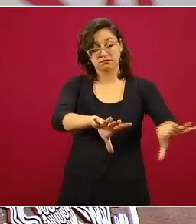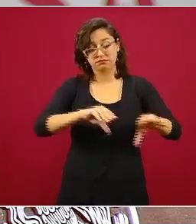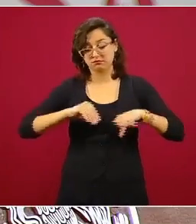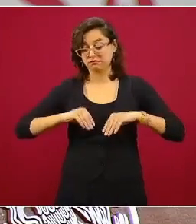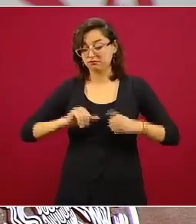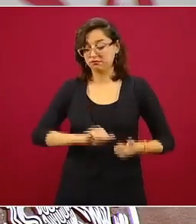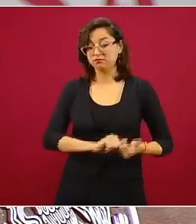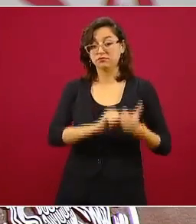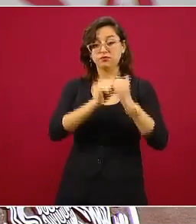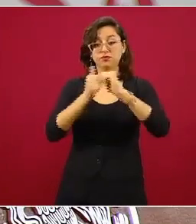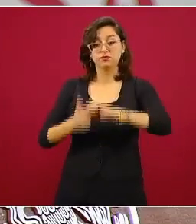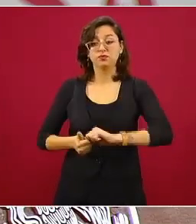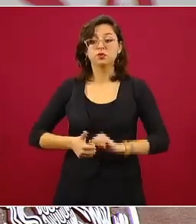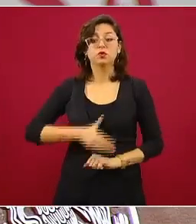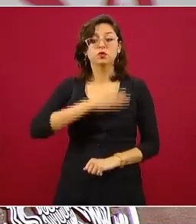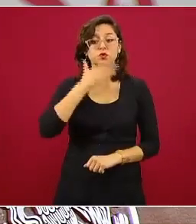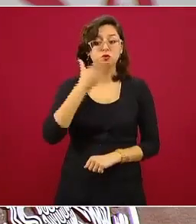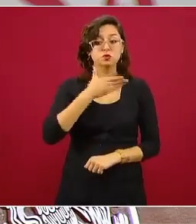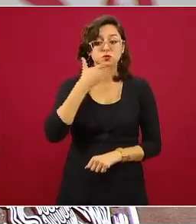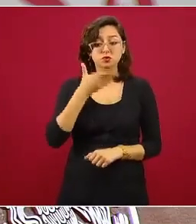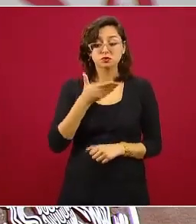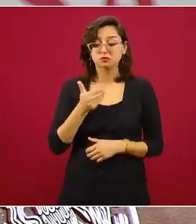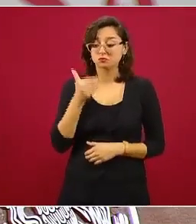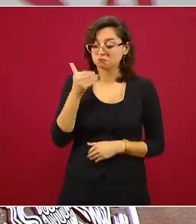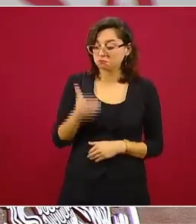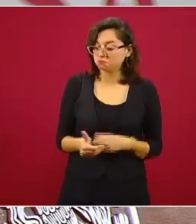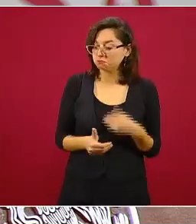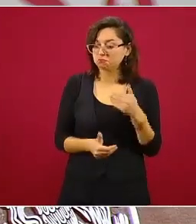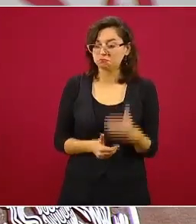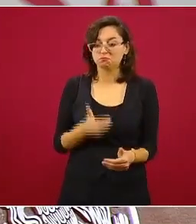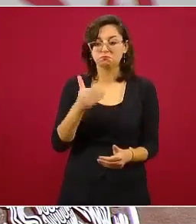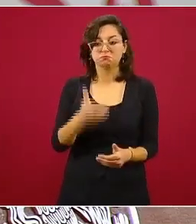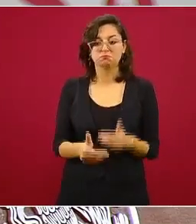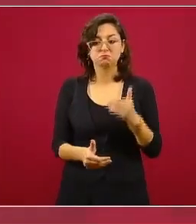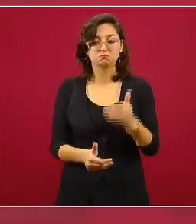Si seguimos avanzando en este propósito,